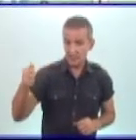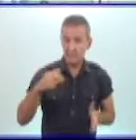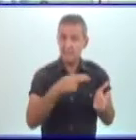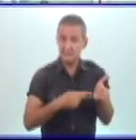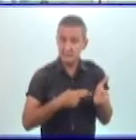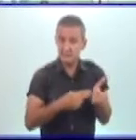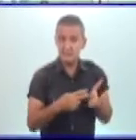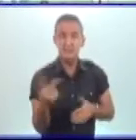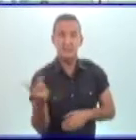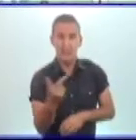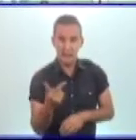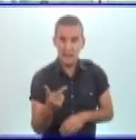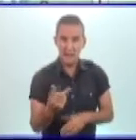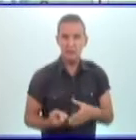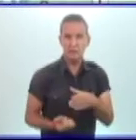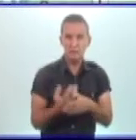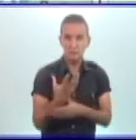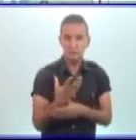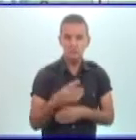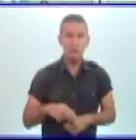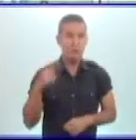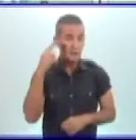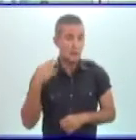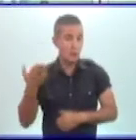siglo XVII.